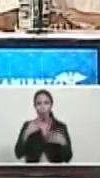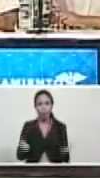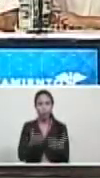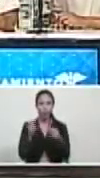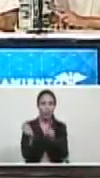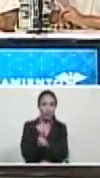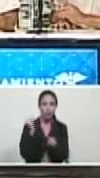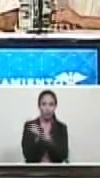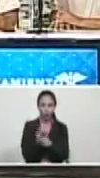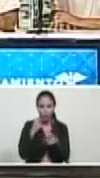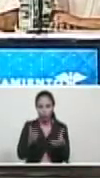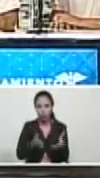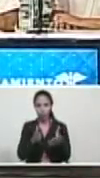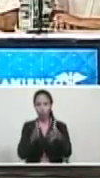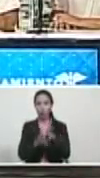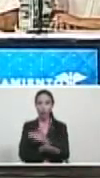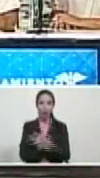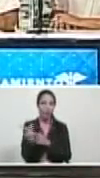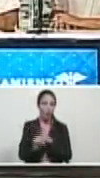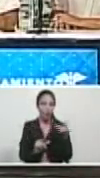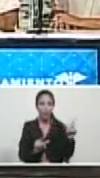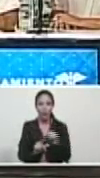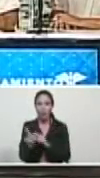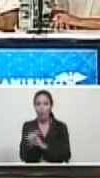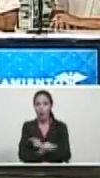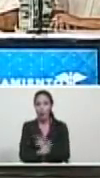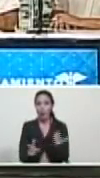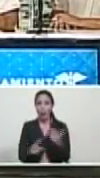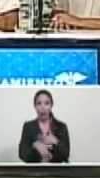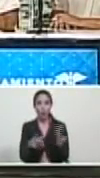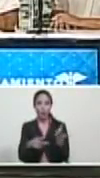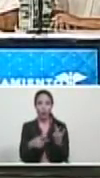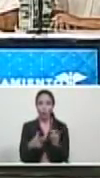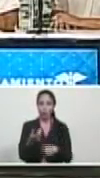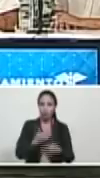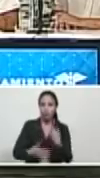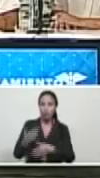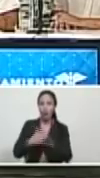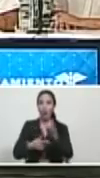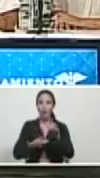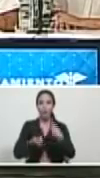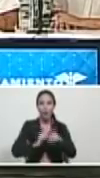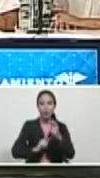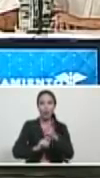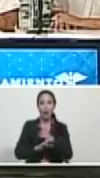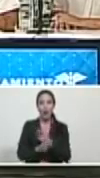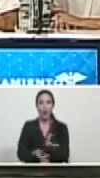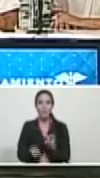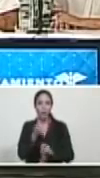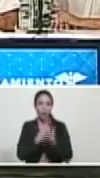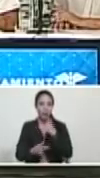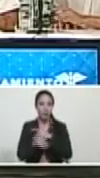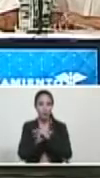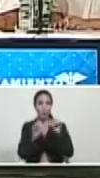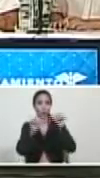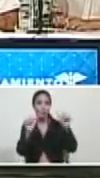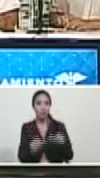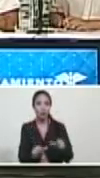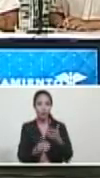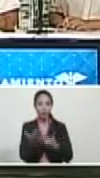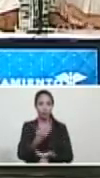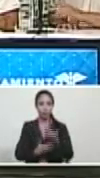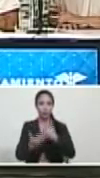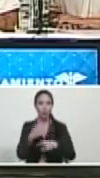vamos a trabajar con los precios internacionales. Vamos a trabajar con un sistema de subsidio